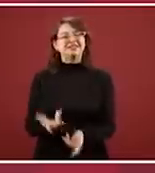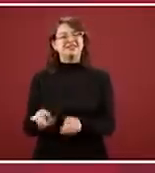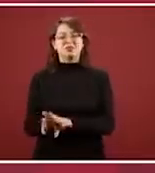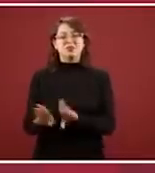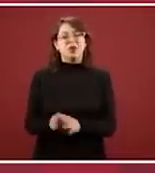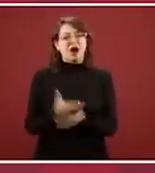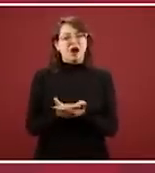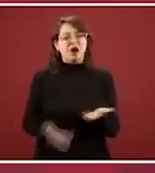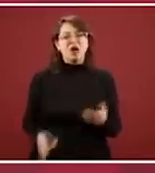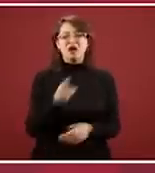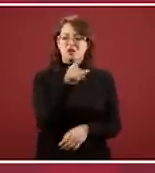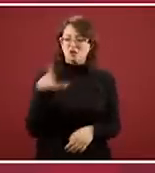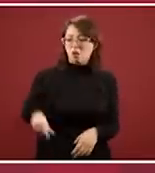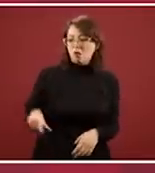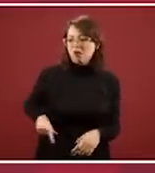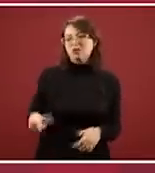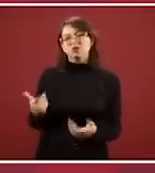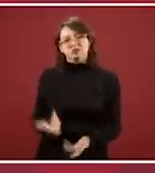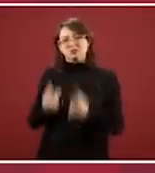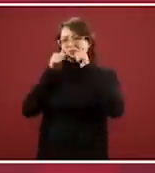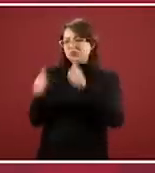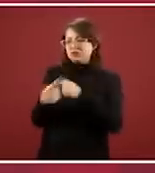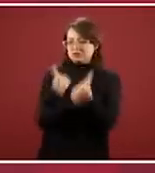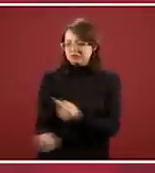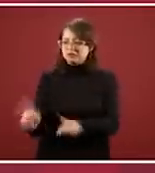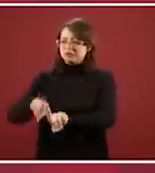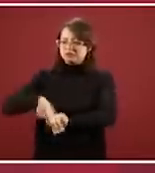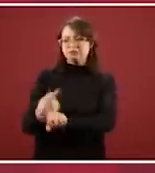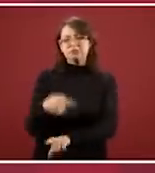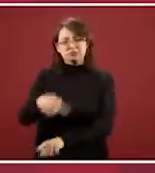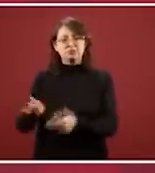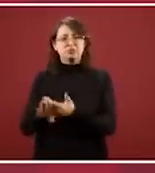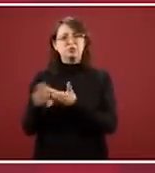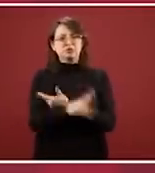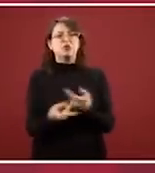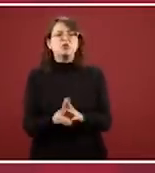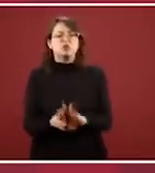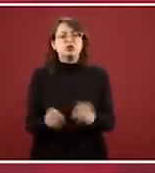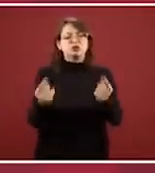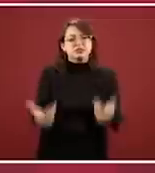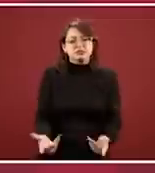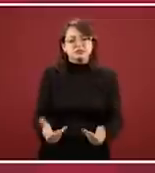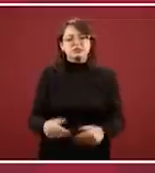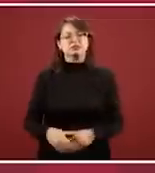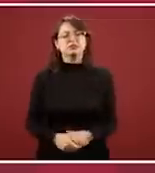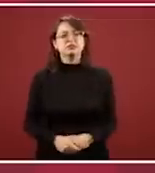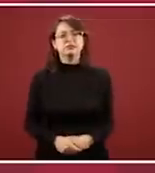el Estado podría observar que no se cometan estos delitos contra menores? Gracias. Pues actuando de conformidad con la